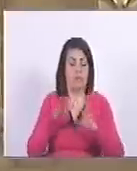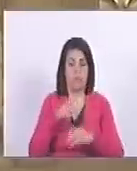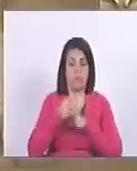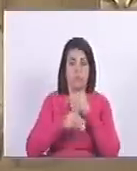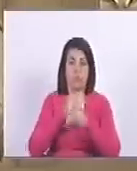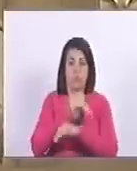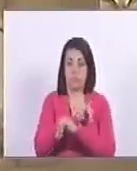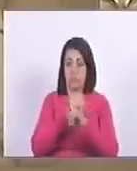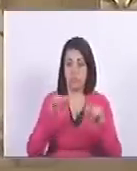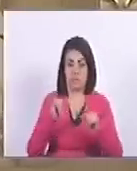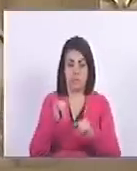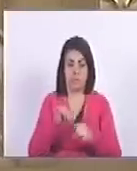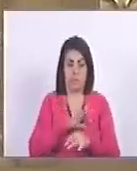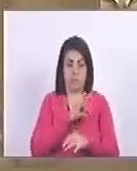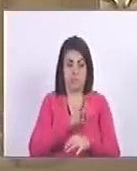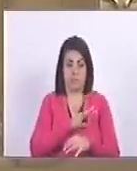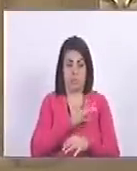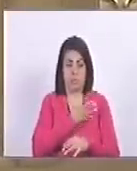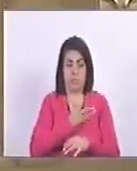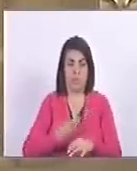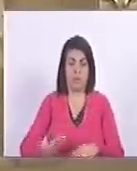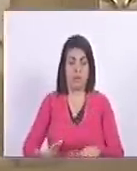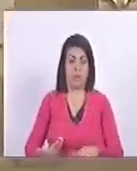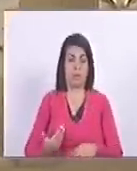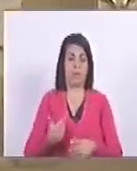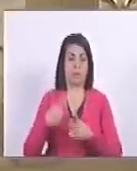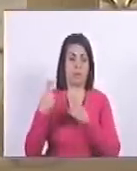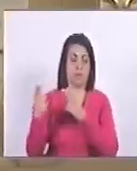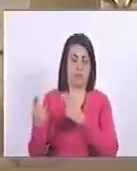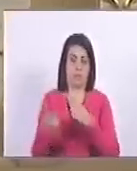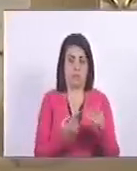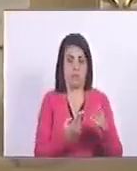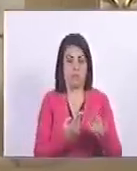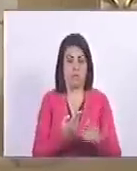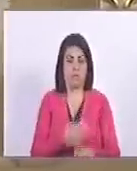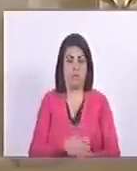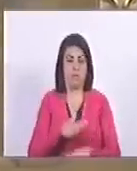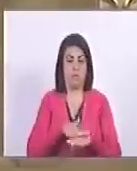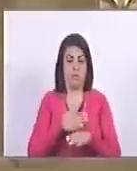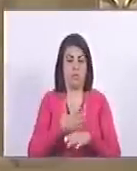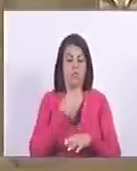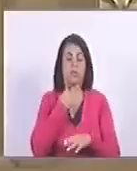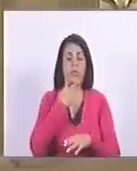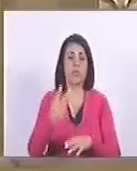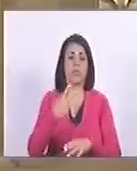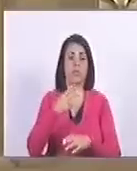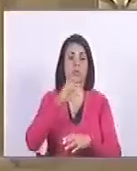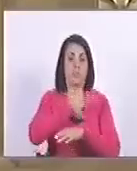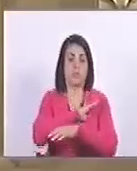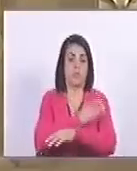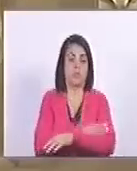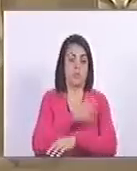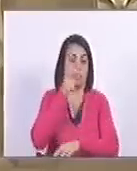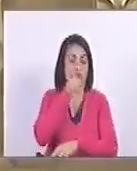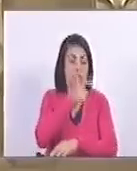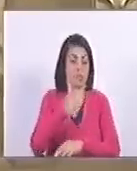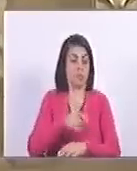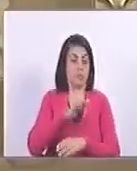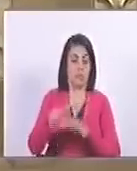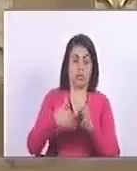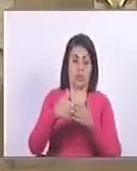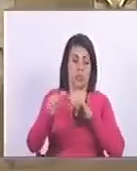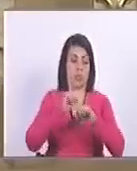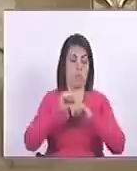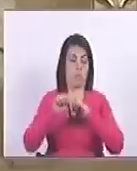desplegadas. Finalizo, señor presidente, con una invitación, porque somos voceros del Poder Popular. Todo el